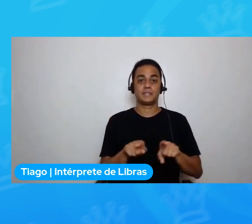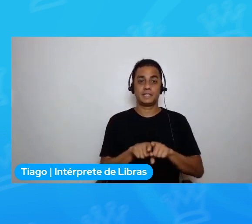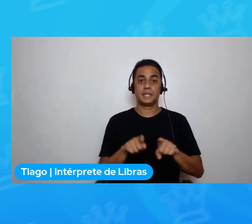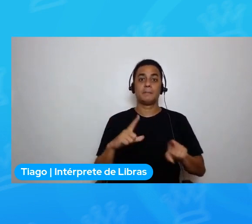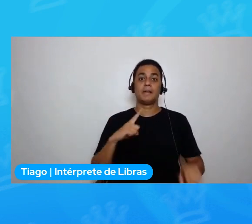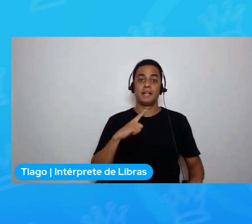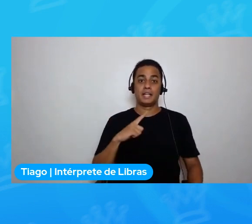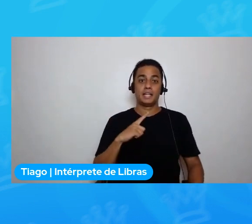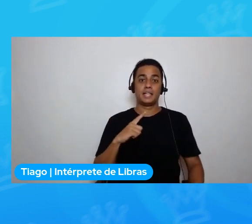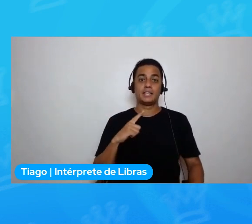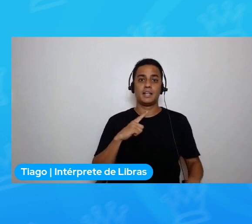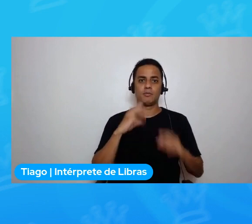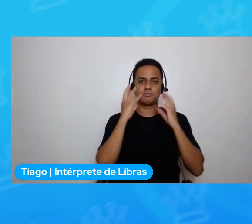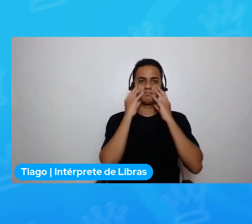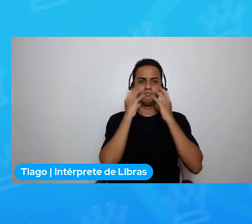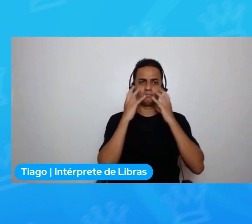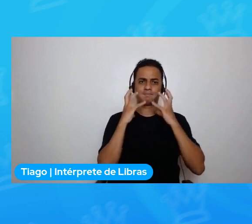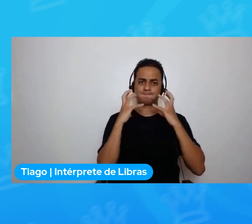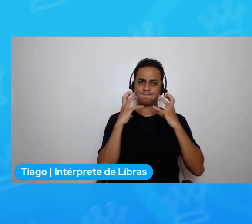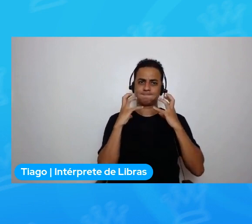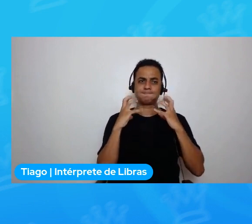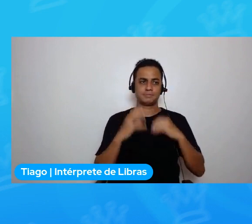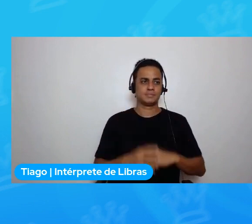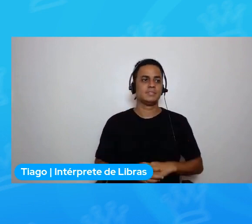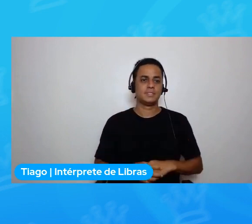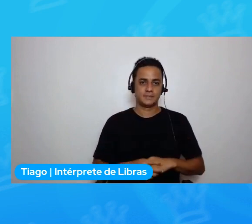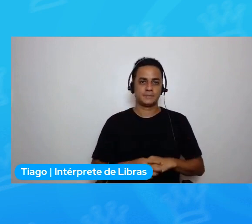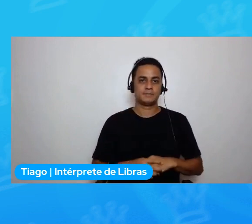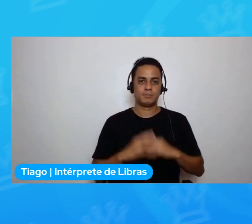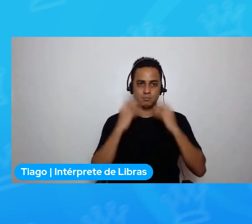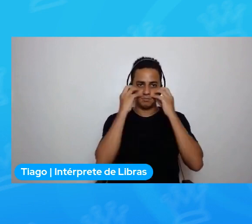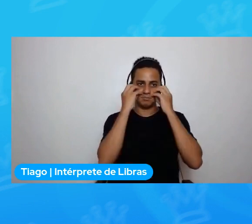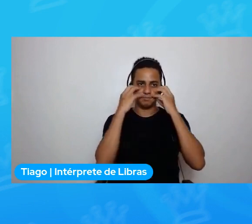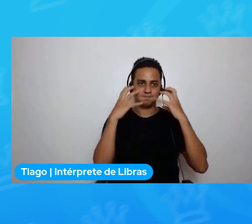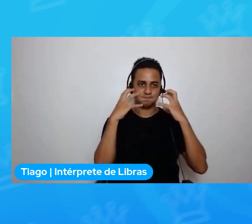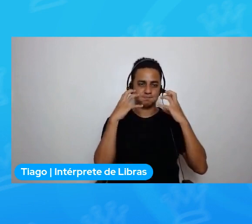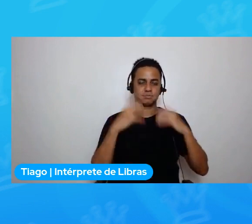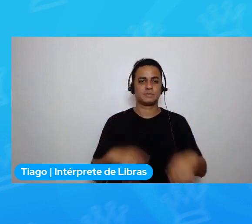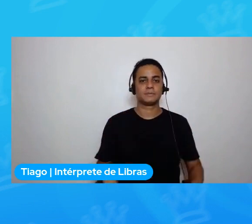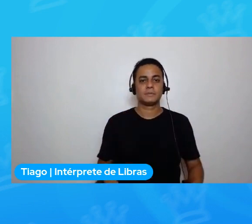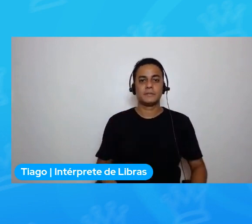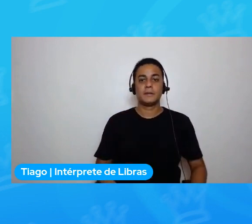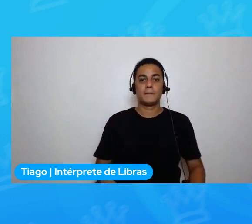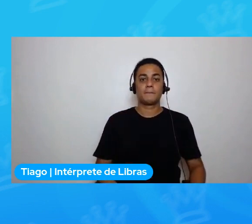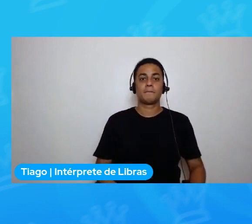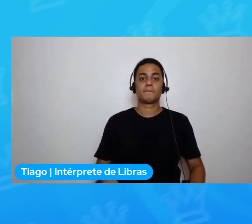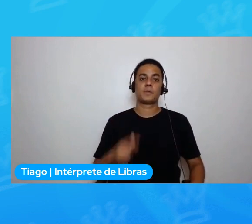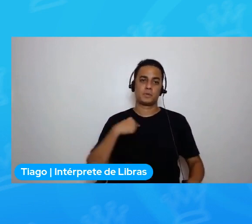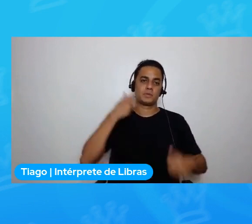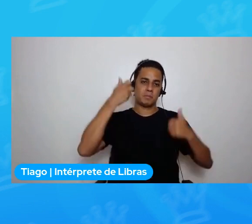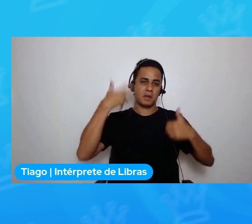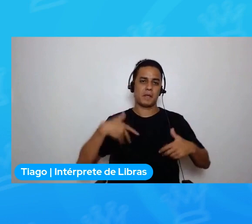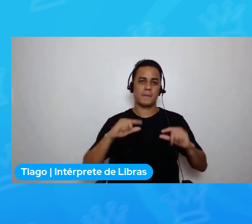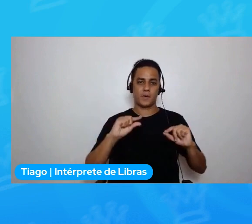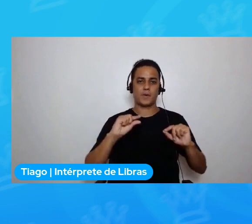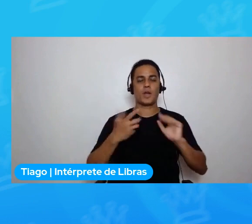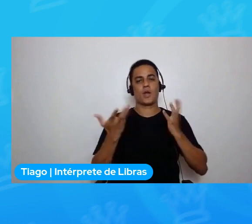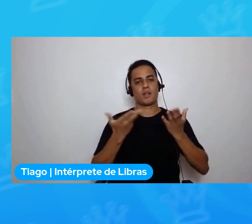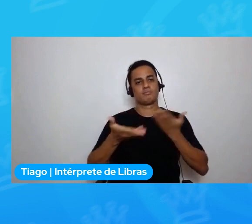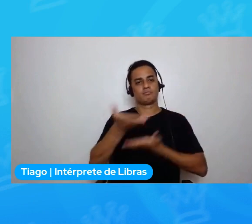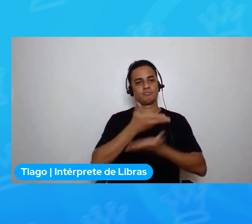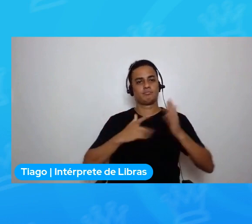bastante gorditos. Entonces, esa es un poco la descripción de mí y ahora procedo a compartir la pantalla.